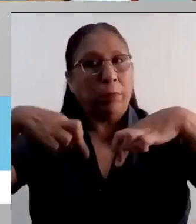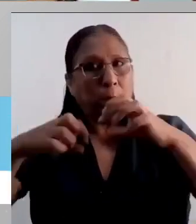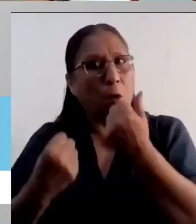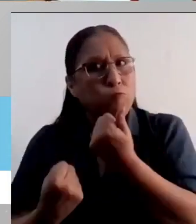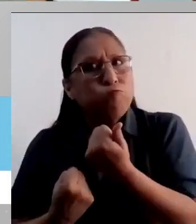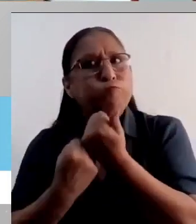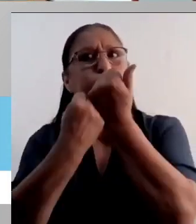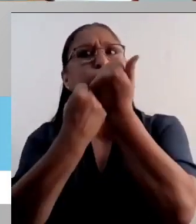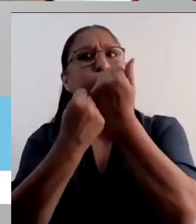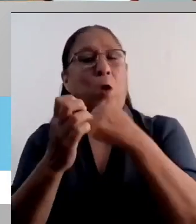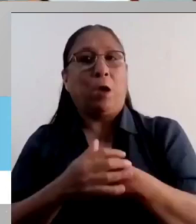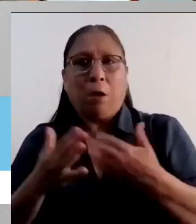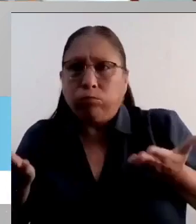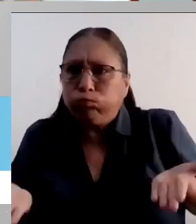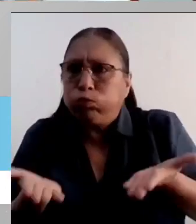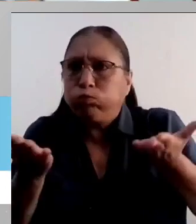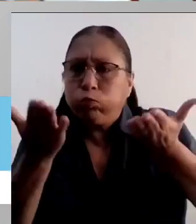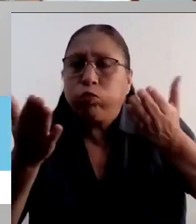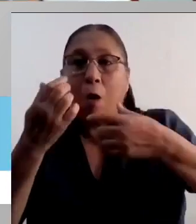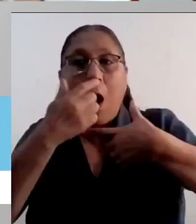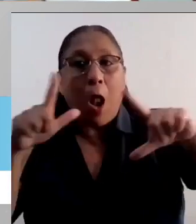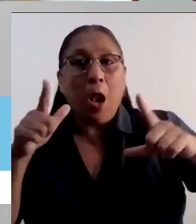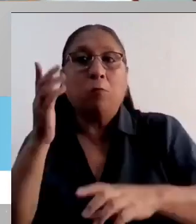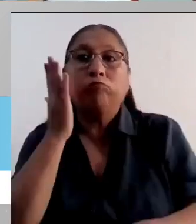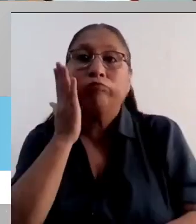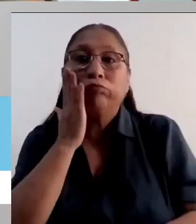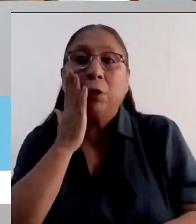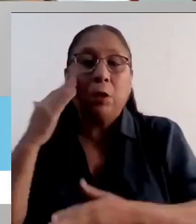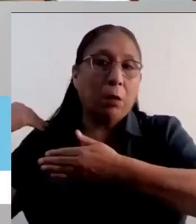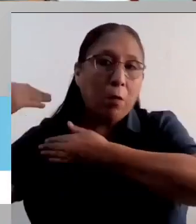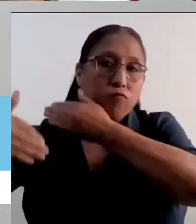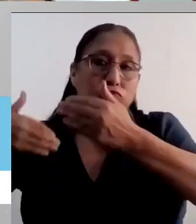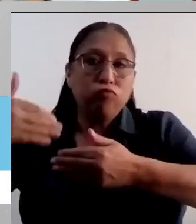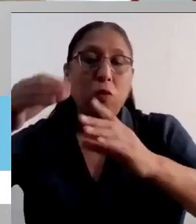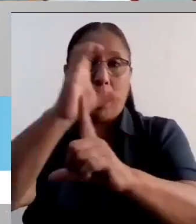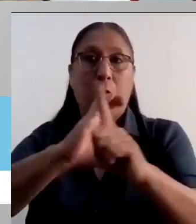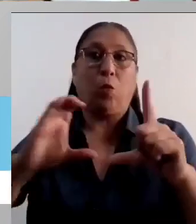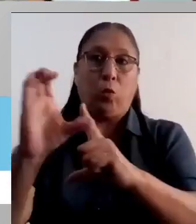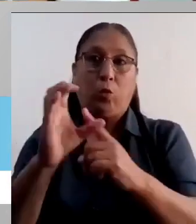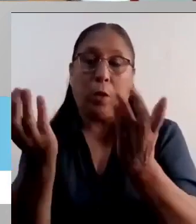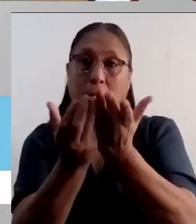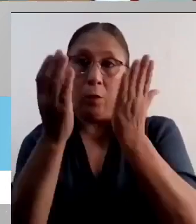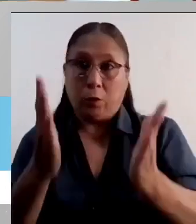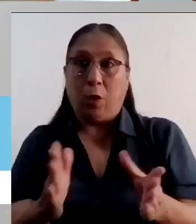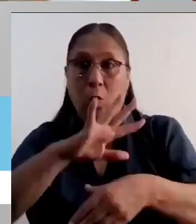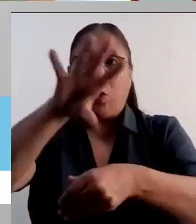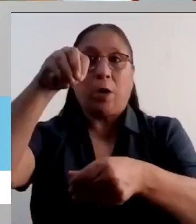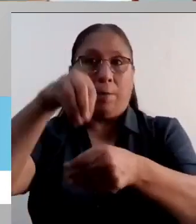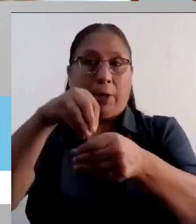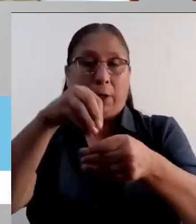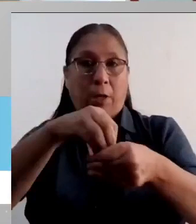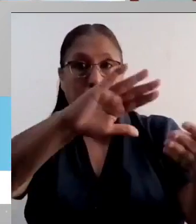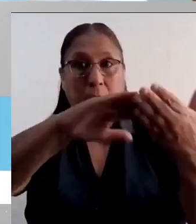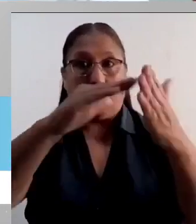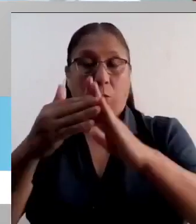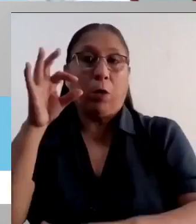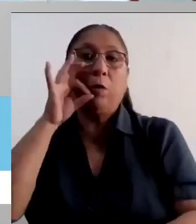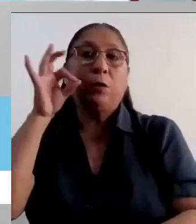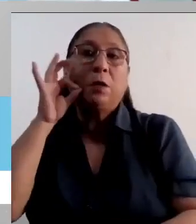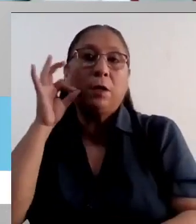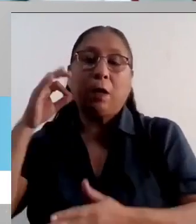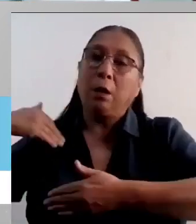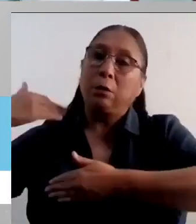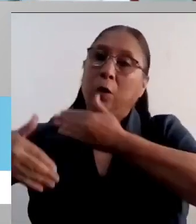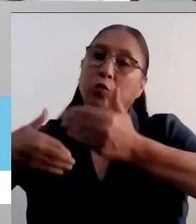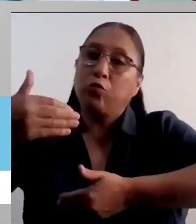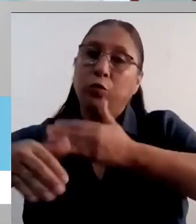fortalecer y revitalizar la lengua materna y la cultura de los estudiantes que pertenecen a los pueblos indígenas durante su proceso